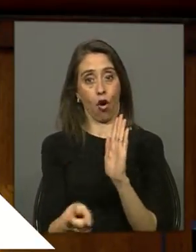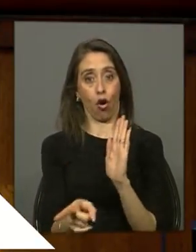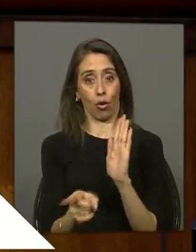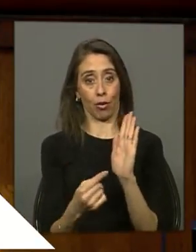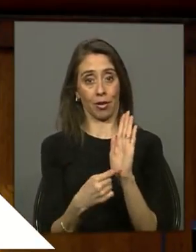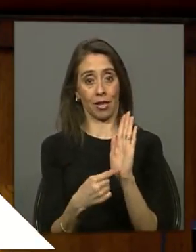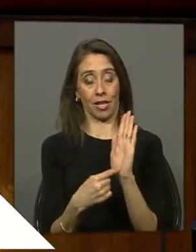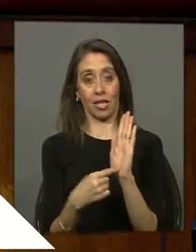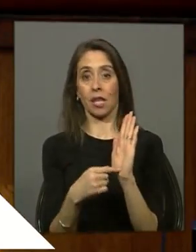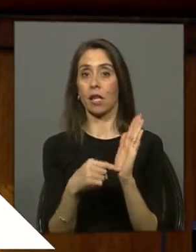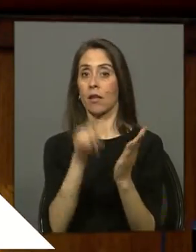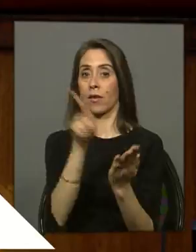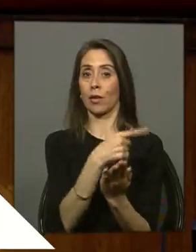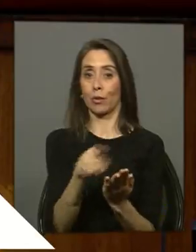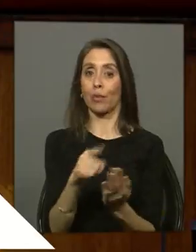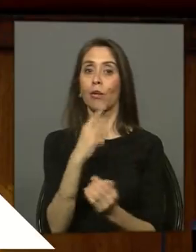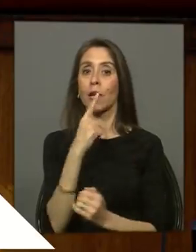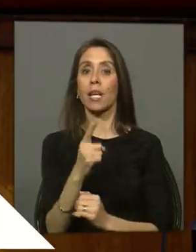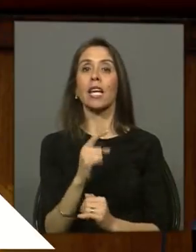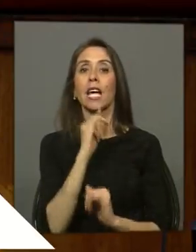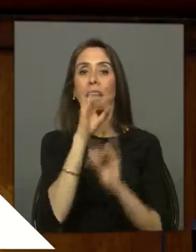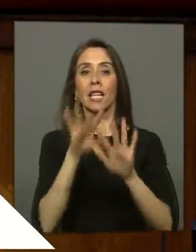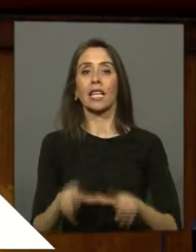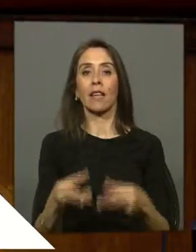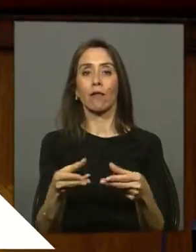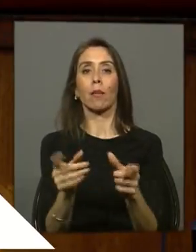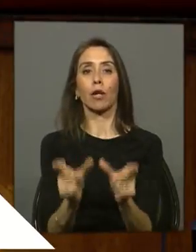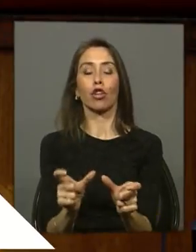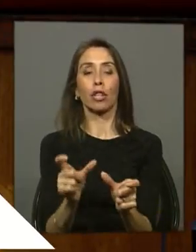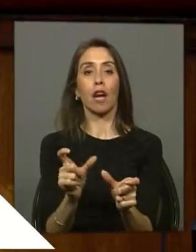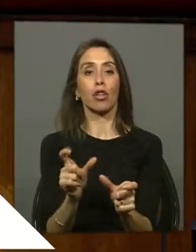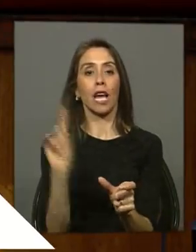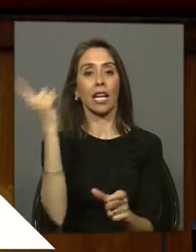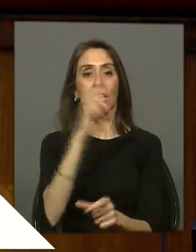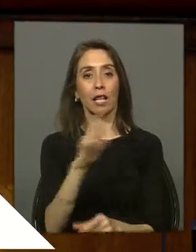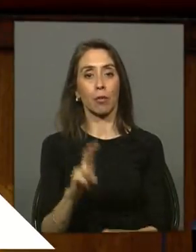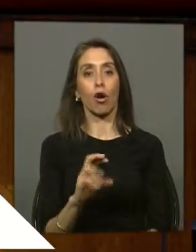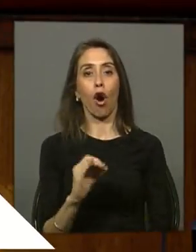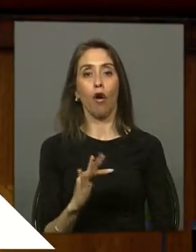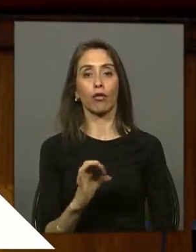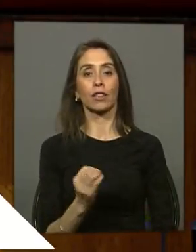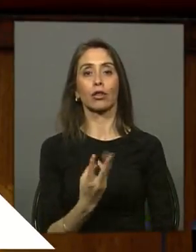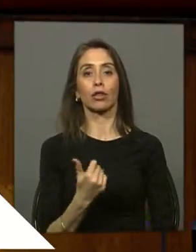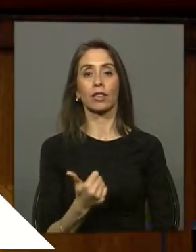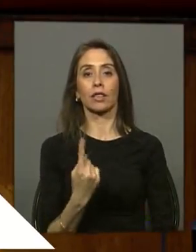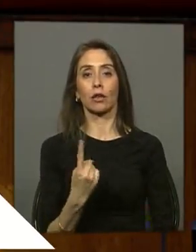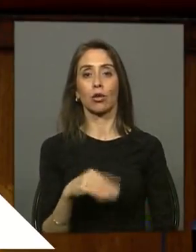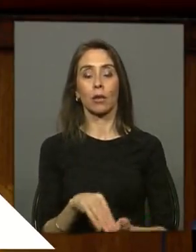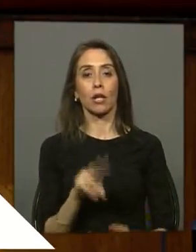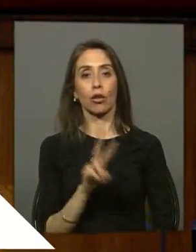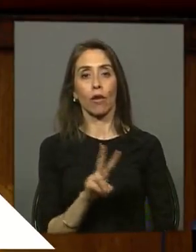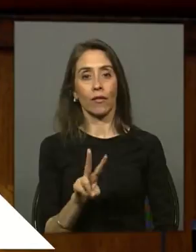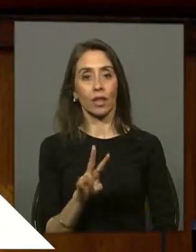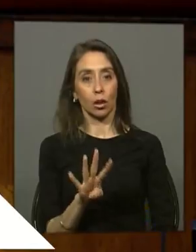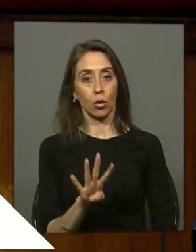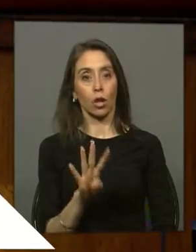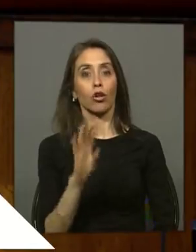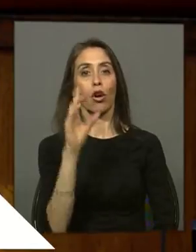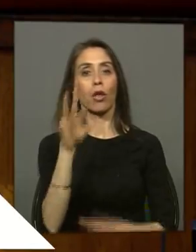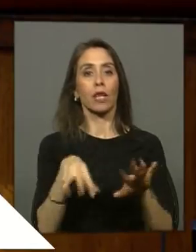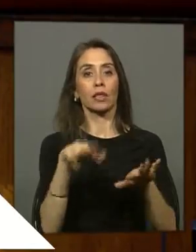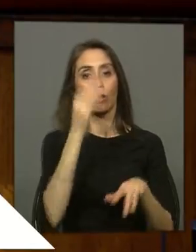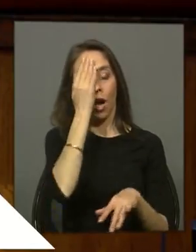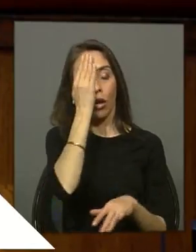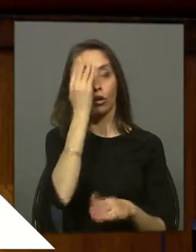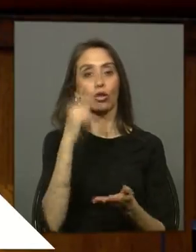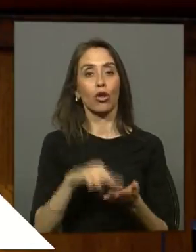dejarse sin efecto de acuerdo al informe Contraloría contenido en el informe oficio número 61.224 de 19 de agosto